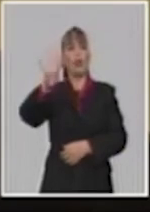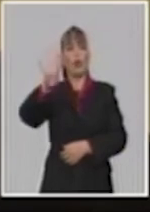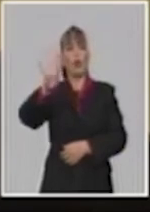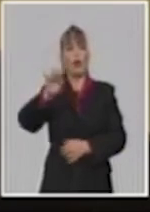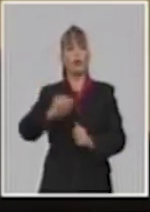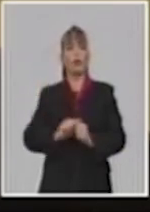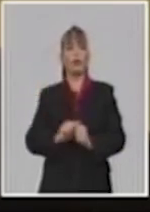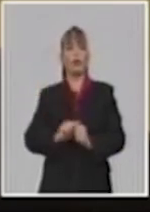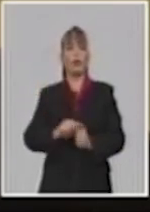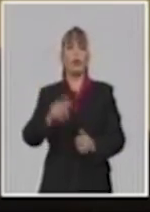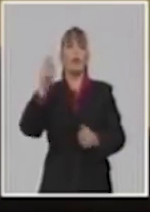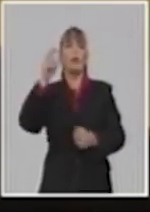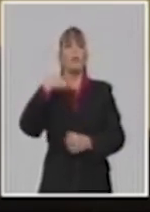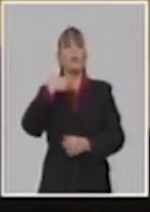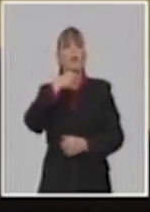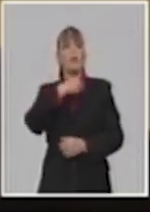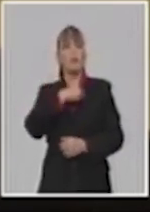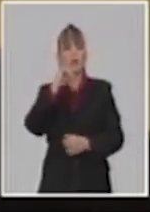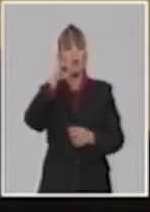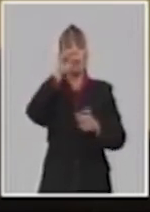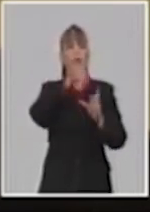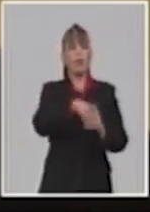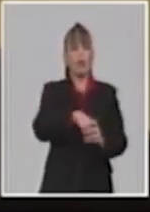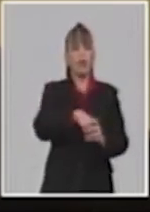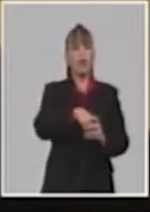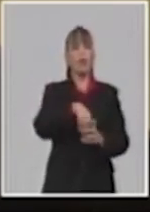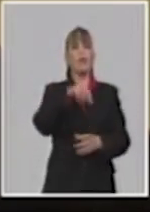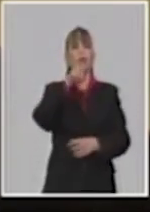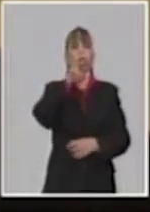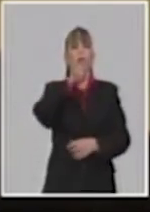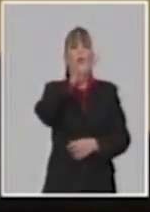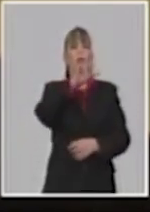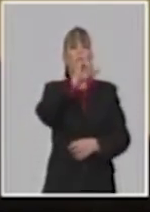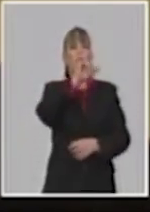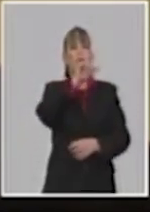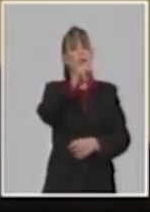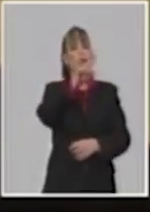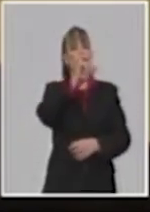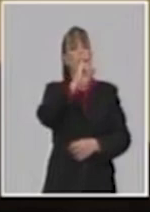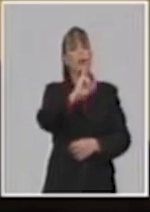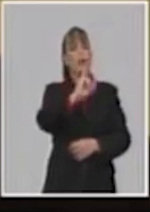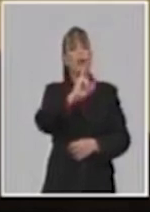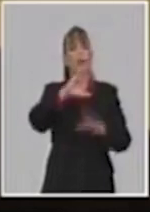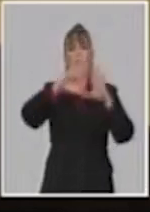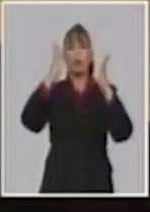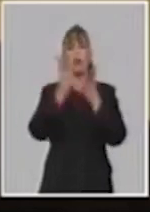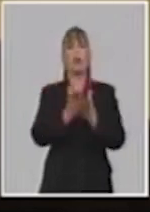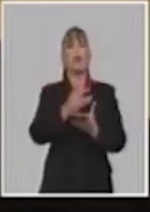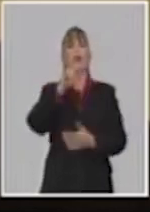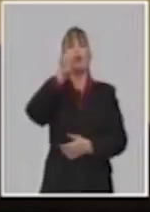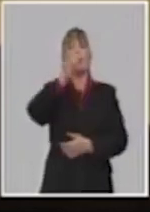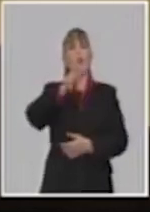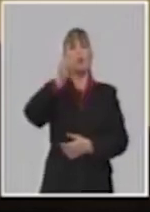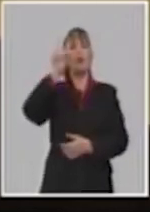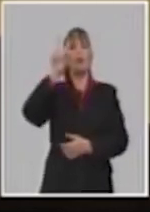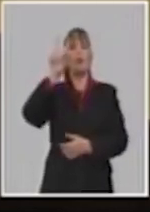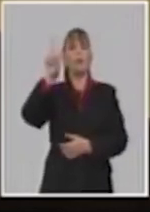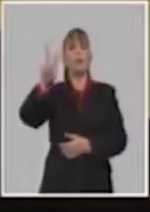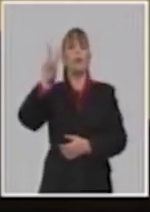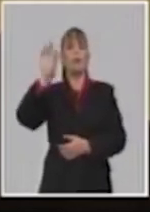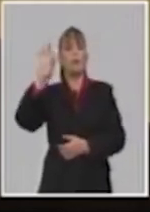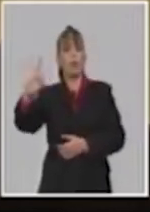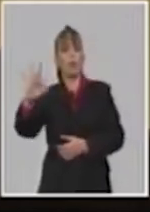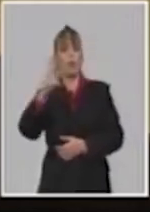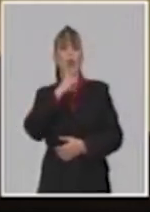interna 216 y en neumología 128, para un total de 428 atenciones médicas en